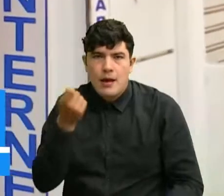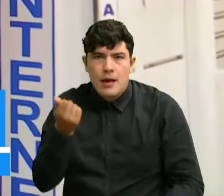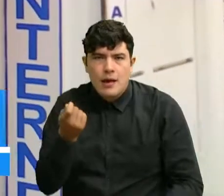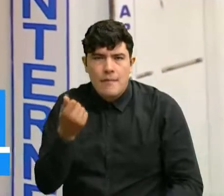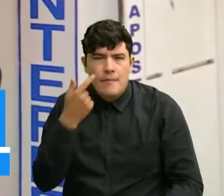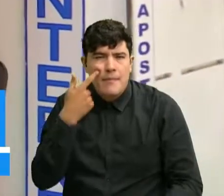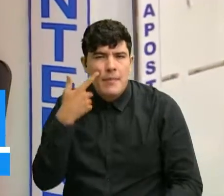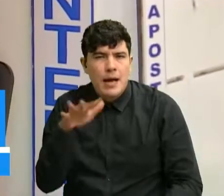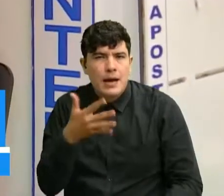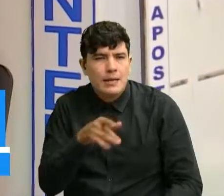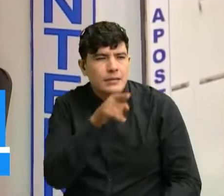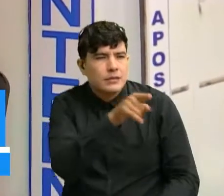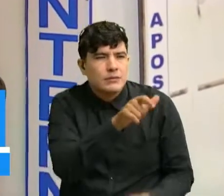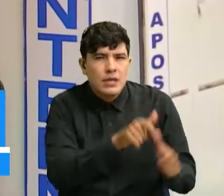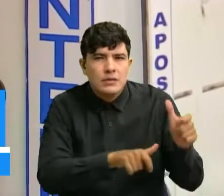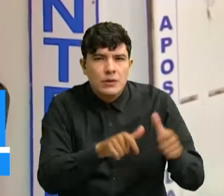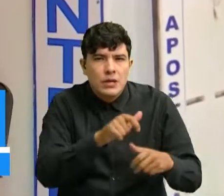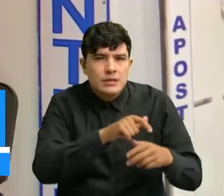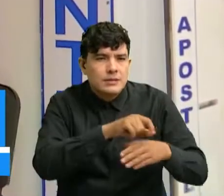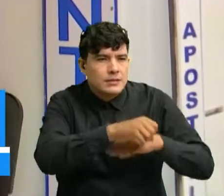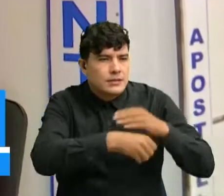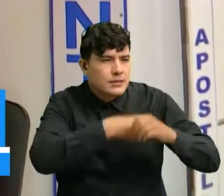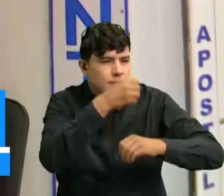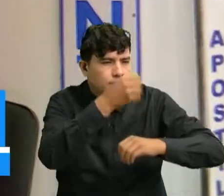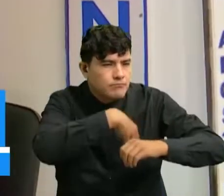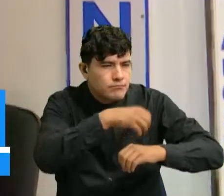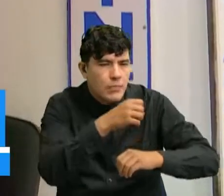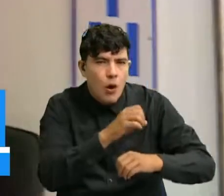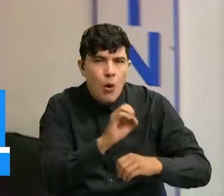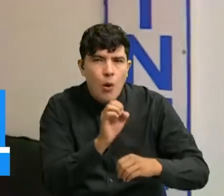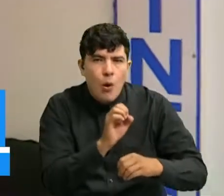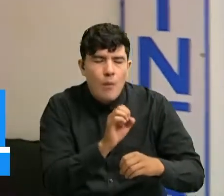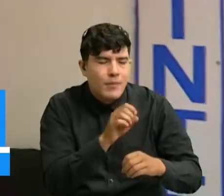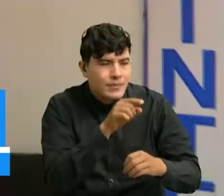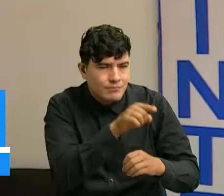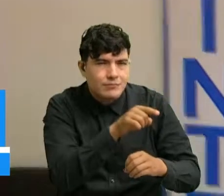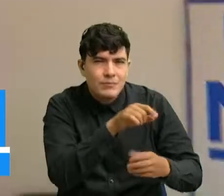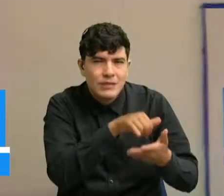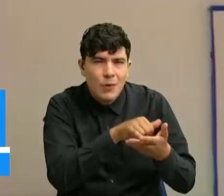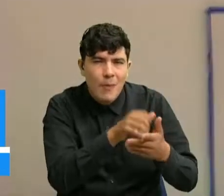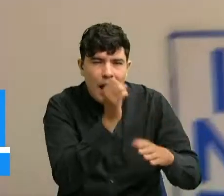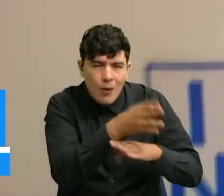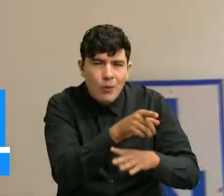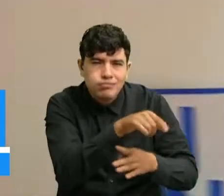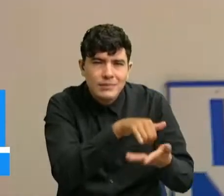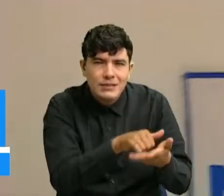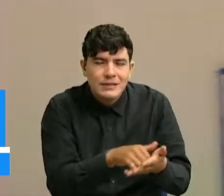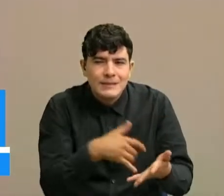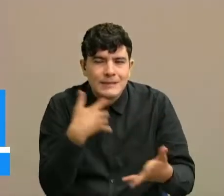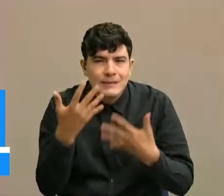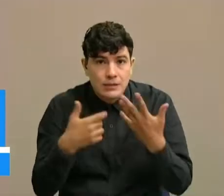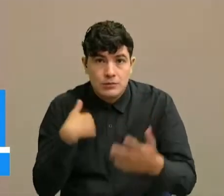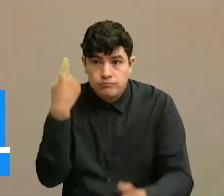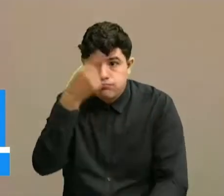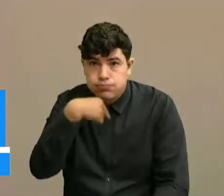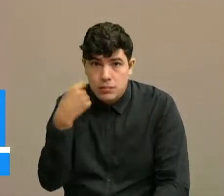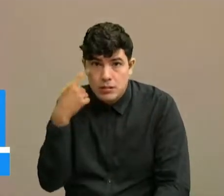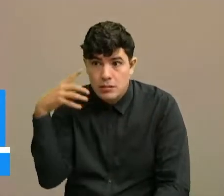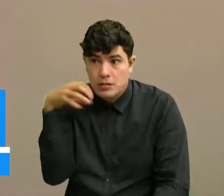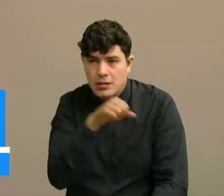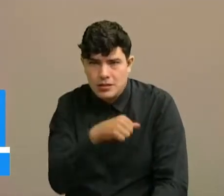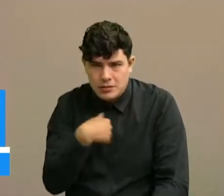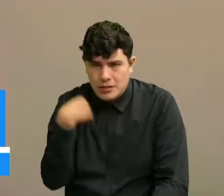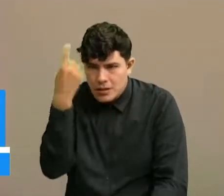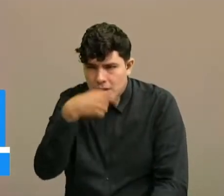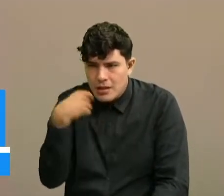por los mismos cajeros o no se sabe, la inseguridad está súper cruel. Al parecer, yo les vi la cara, tenían casco, pero al